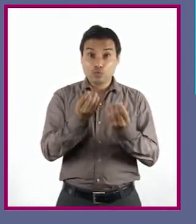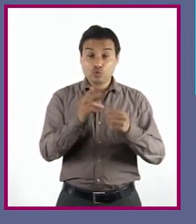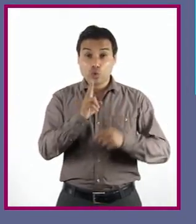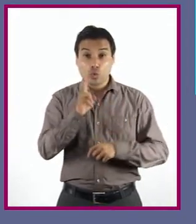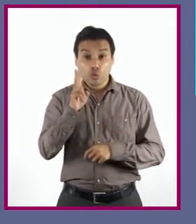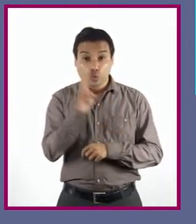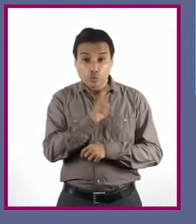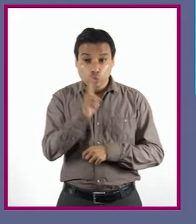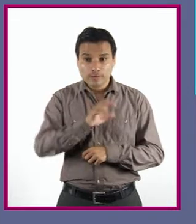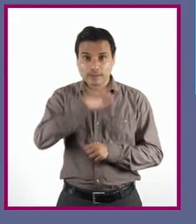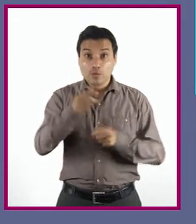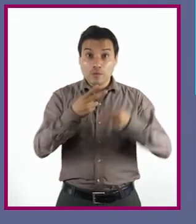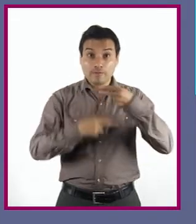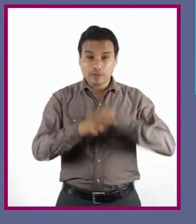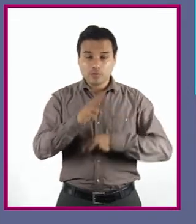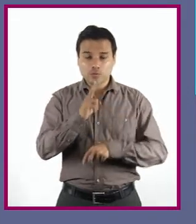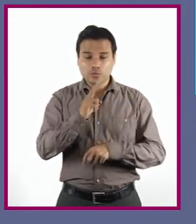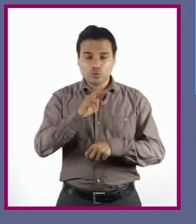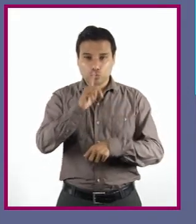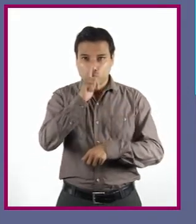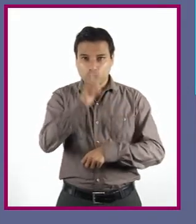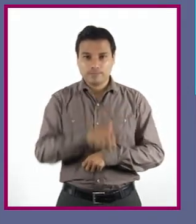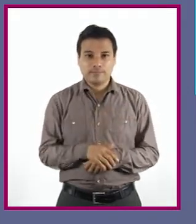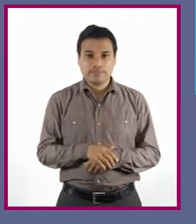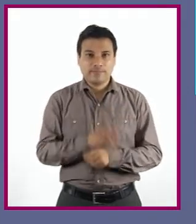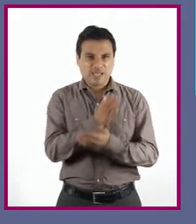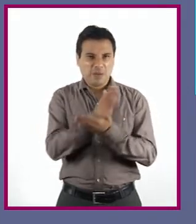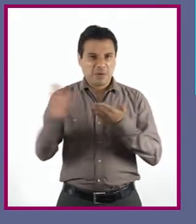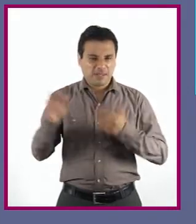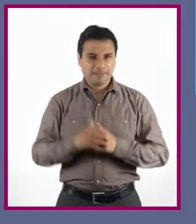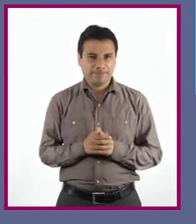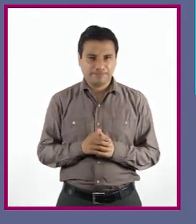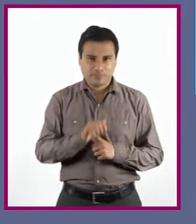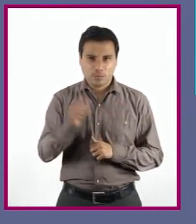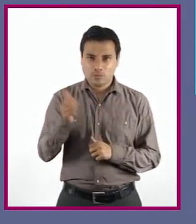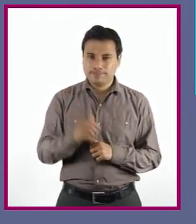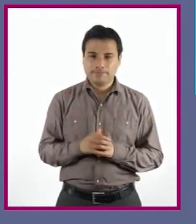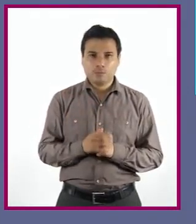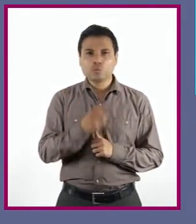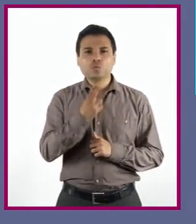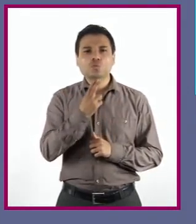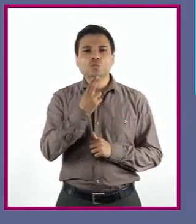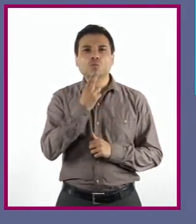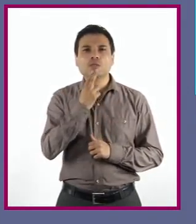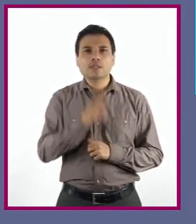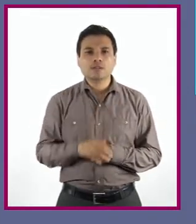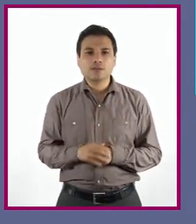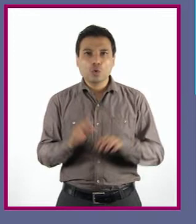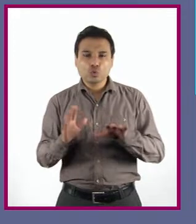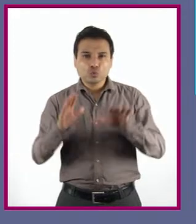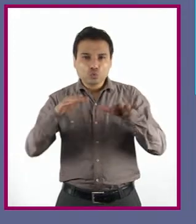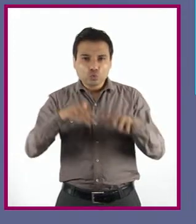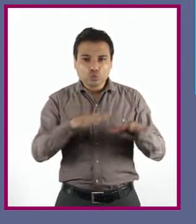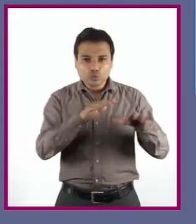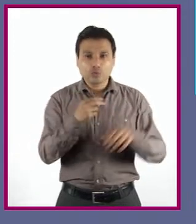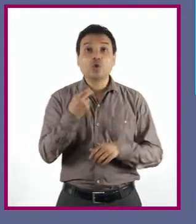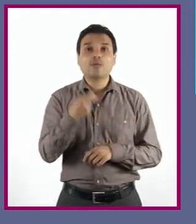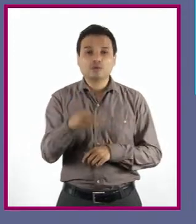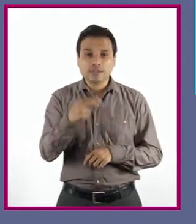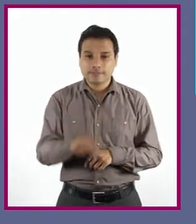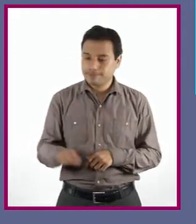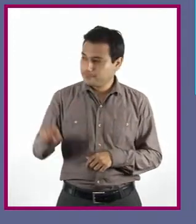generará más electricidad. Bien. Por otro lado, las plantas que aprovechan los movimientos de las olas se llaman